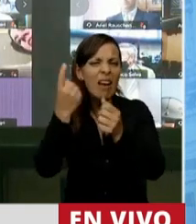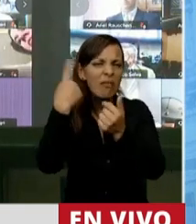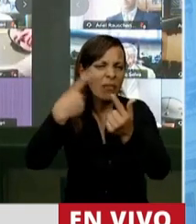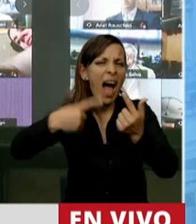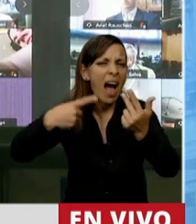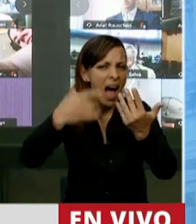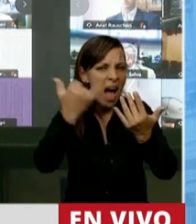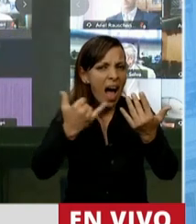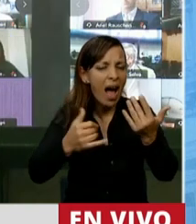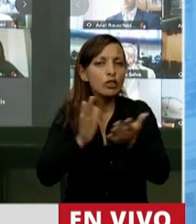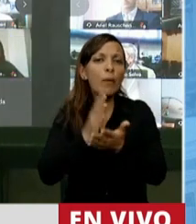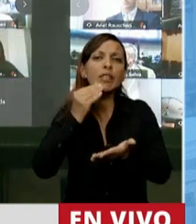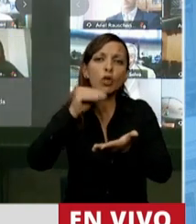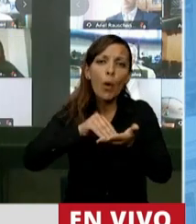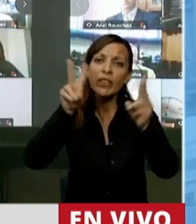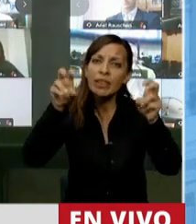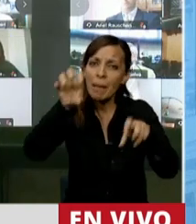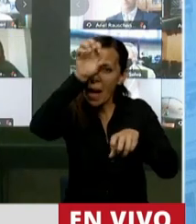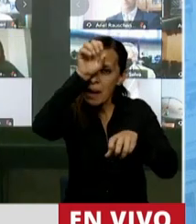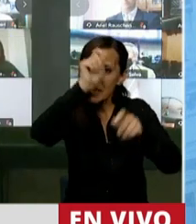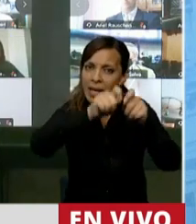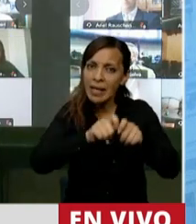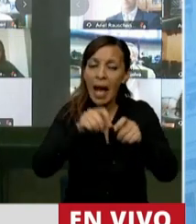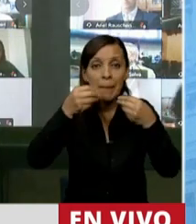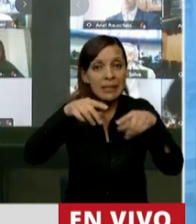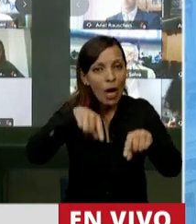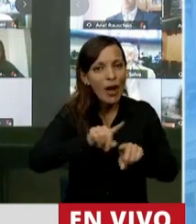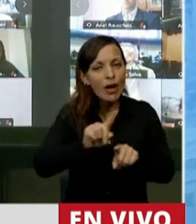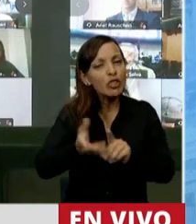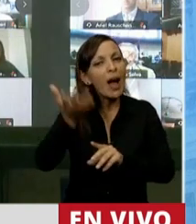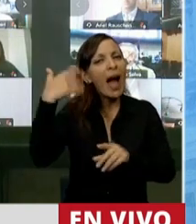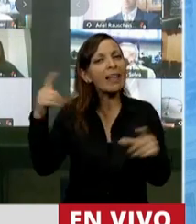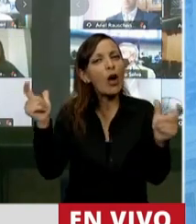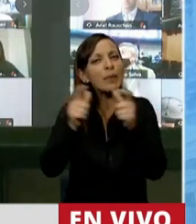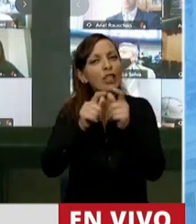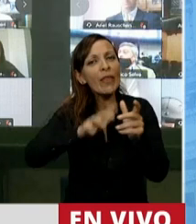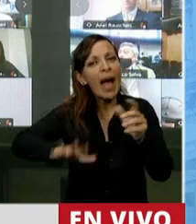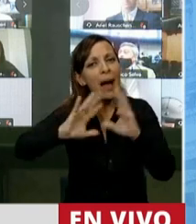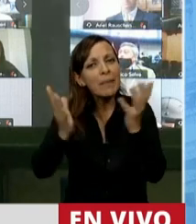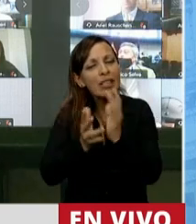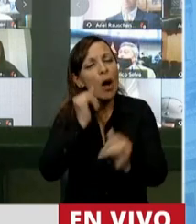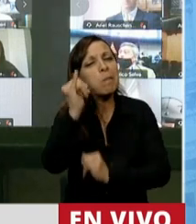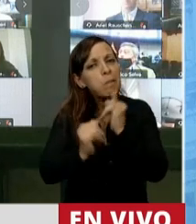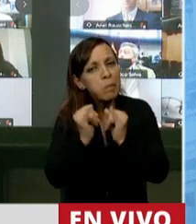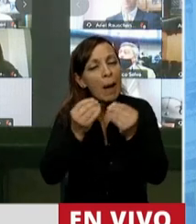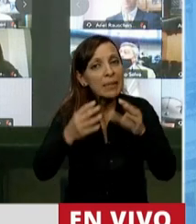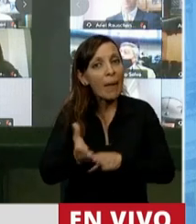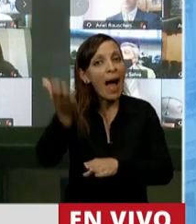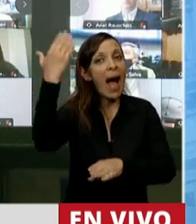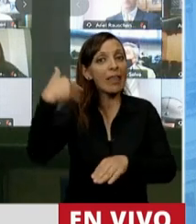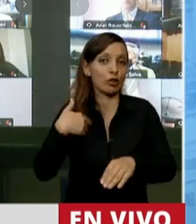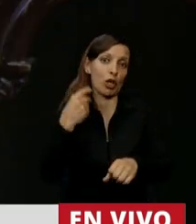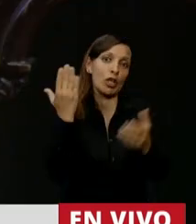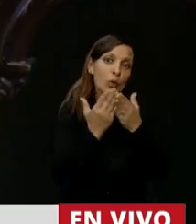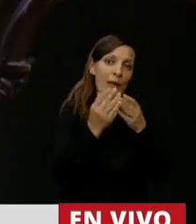la historia de Chubut con la minería que no empieza ahora. Yo lo conté en la Comisión de Ambiente, arrancaba hace mucho tiempo cuando yo todavía estaba en la